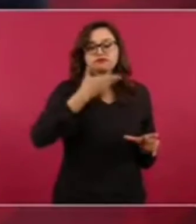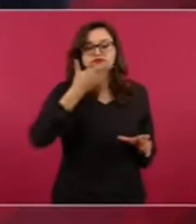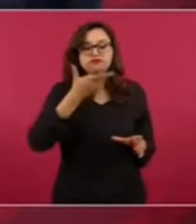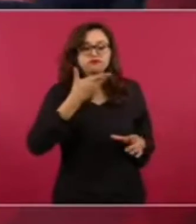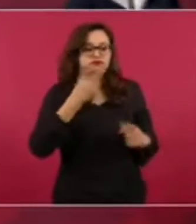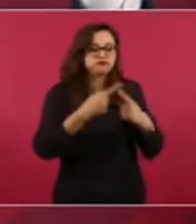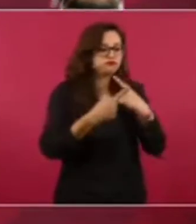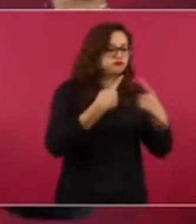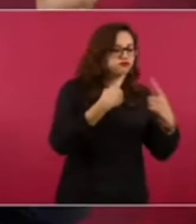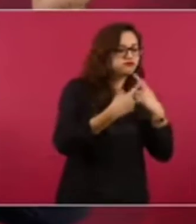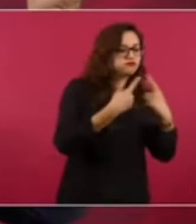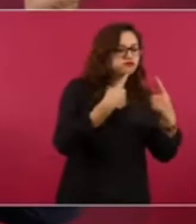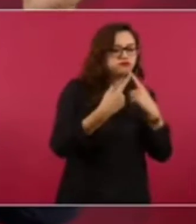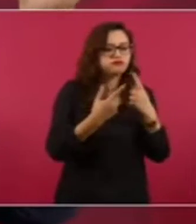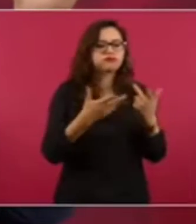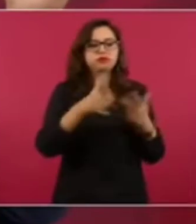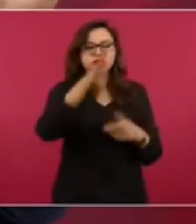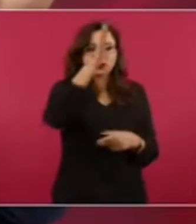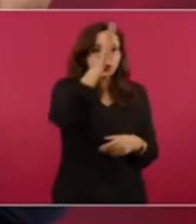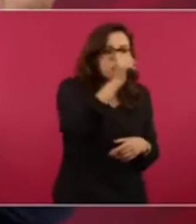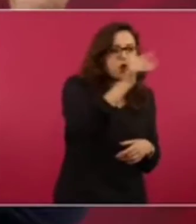fueron creando